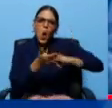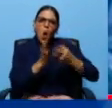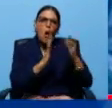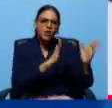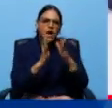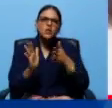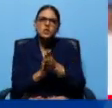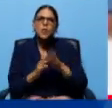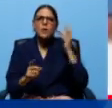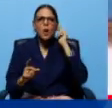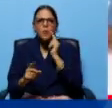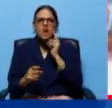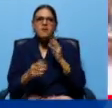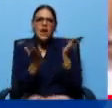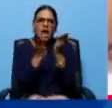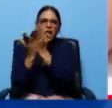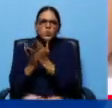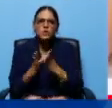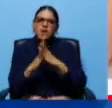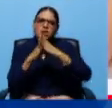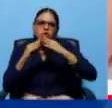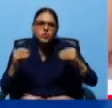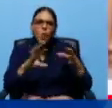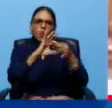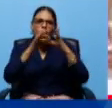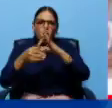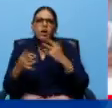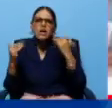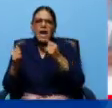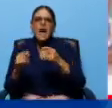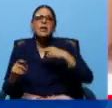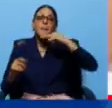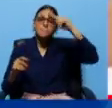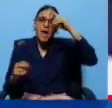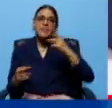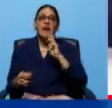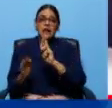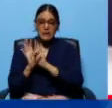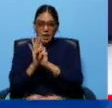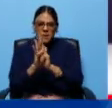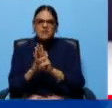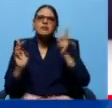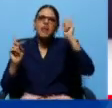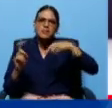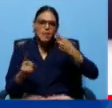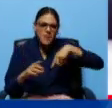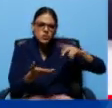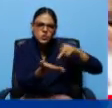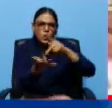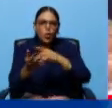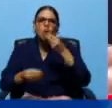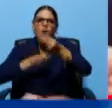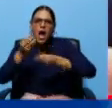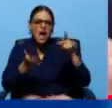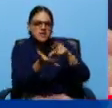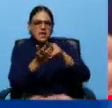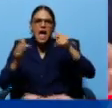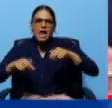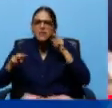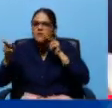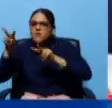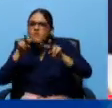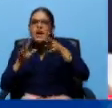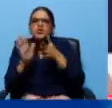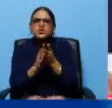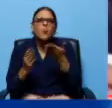Bolivariana de Estudiantes, todos los que tienen que ver, los padres y representantes, han venido a